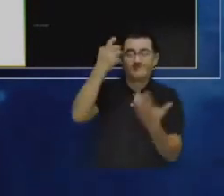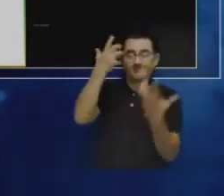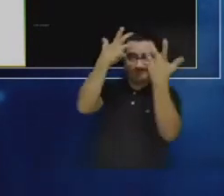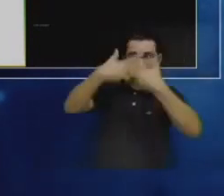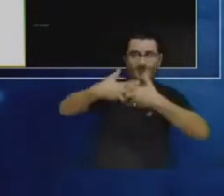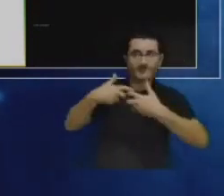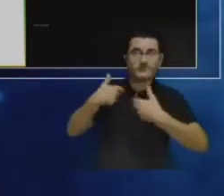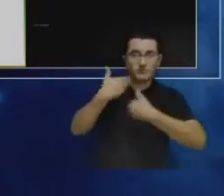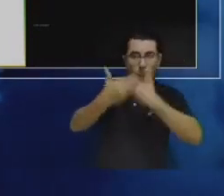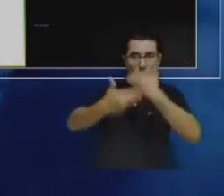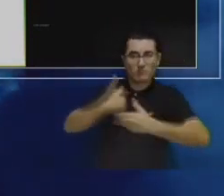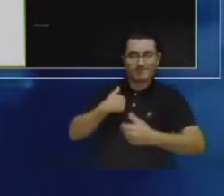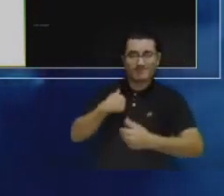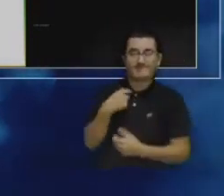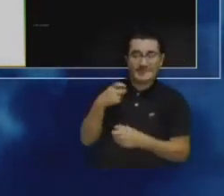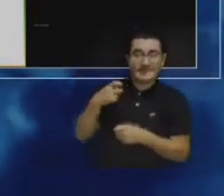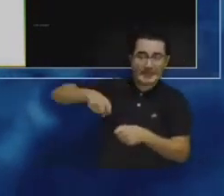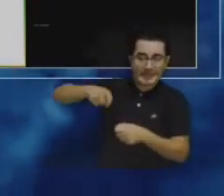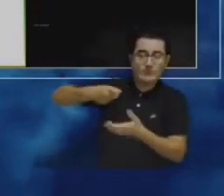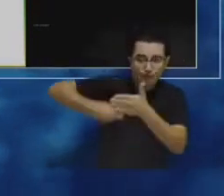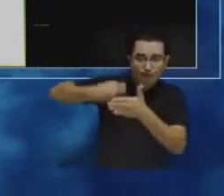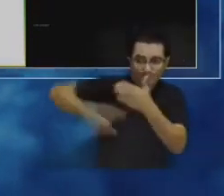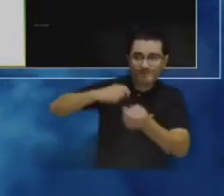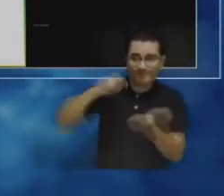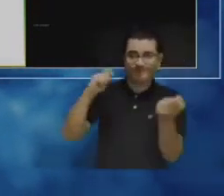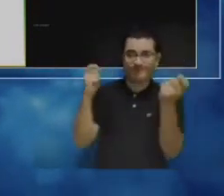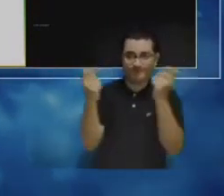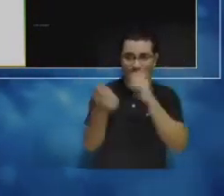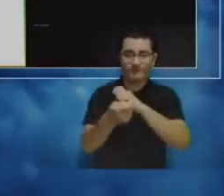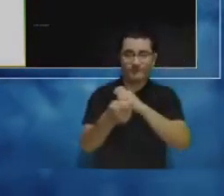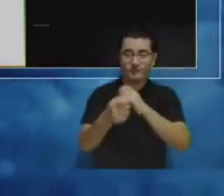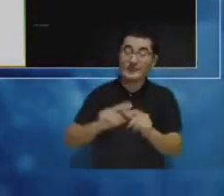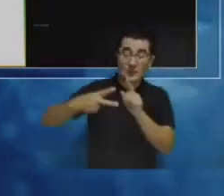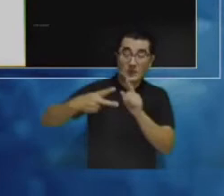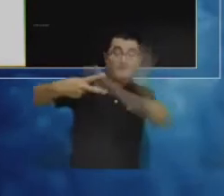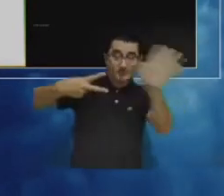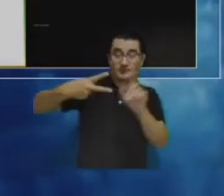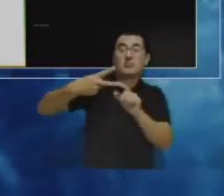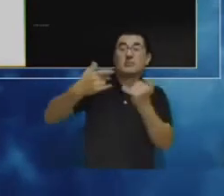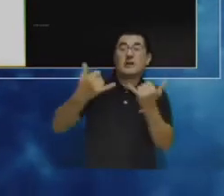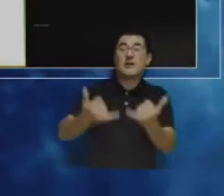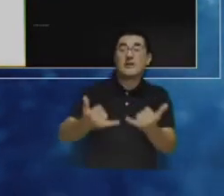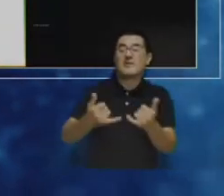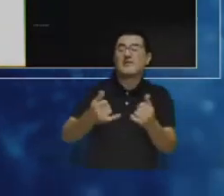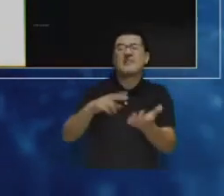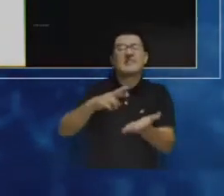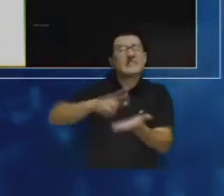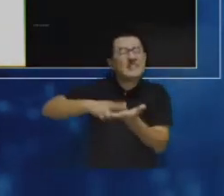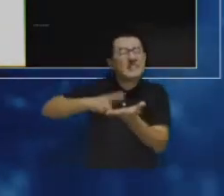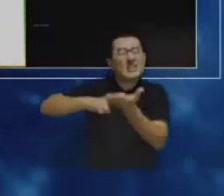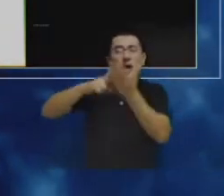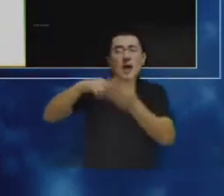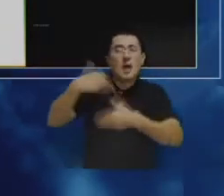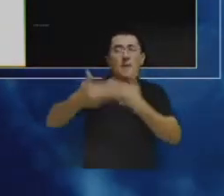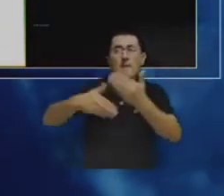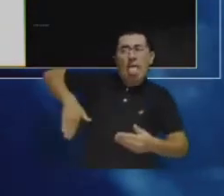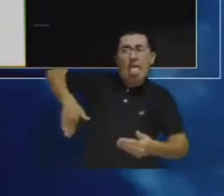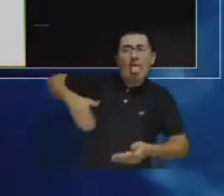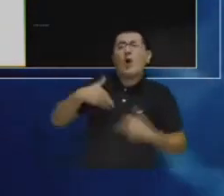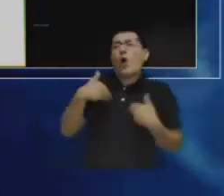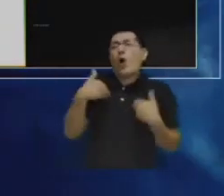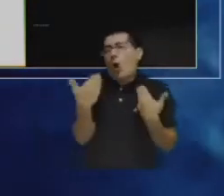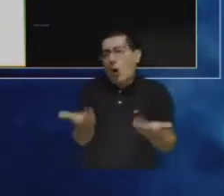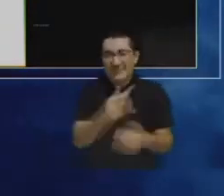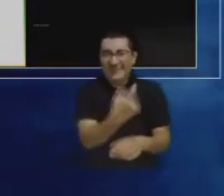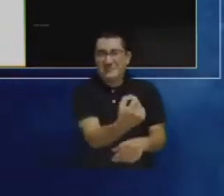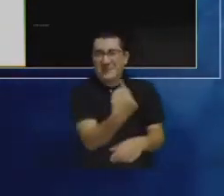seguir trabajando en ello. Por otro lado, también decirles, bueno, ¿qué se ha hecho para recuperar ese terreno perdido, como nos preguntaba también Diana? Entonces, y tal cual creo